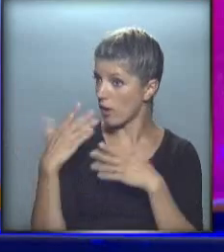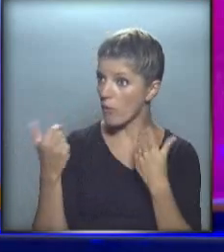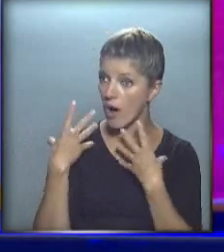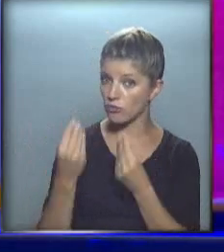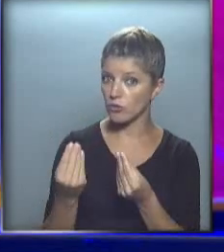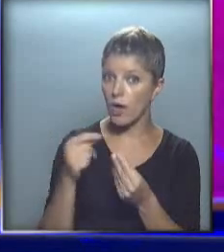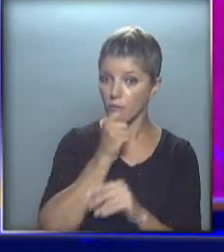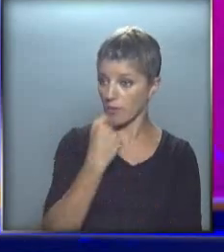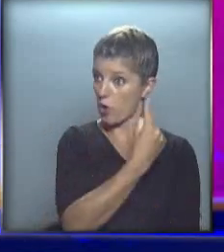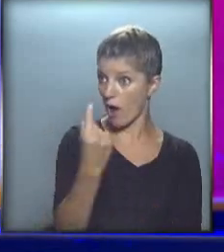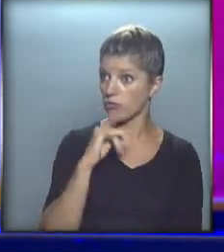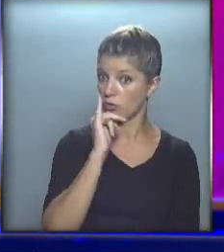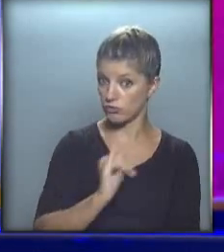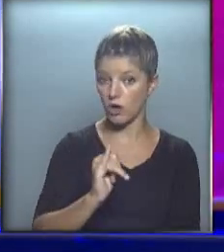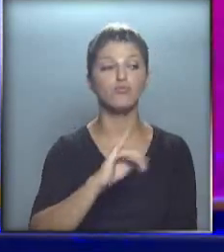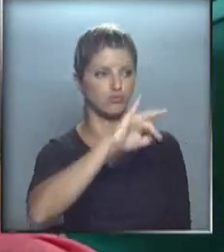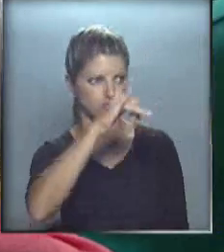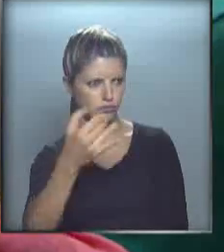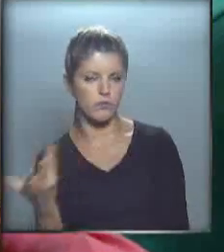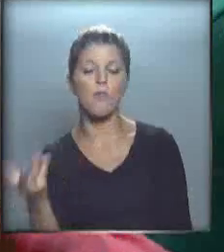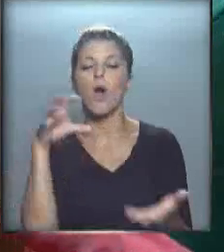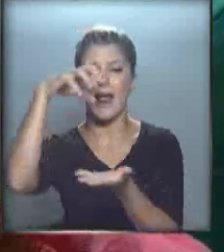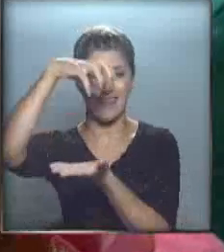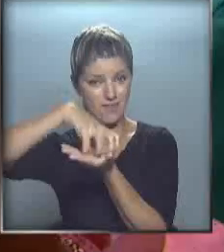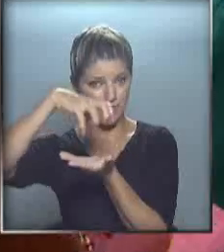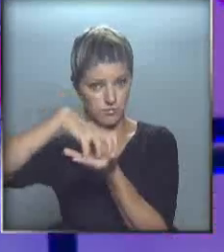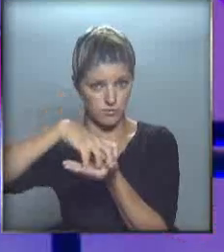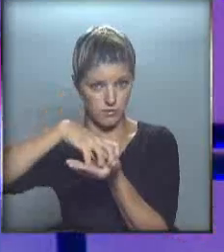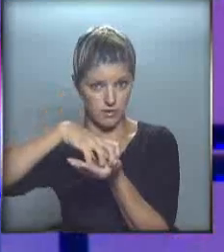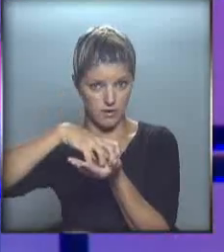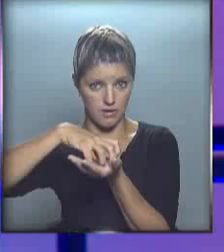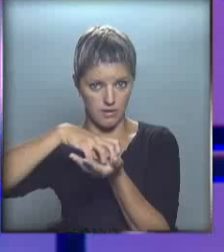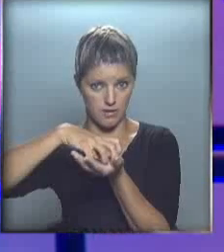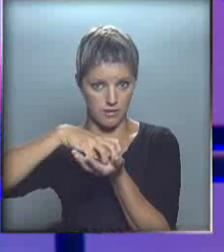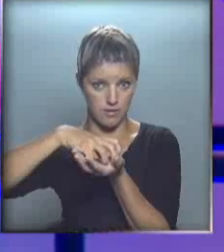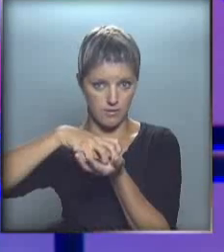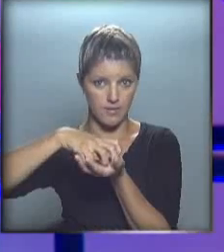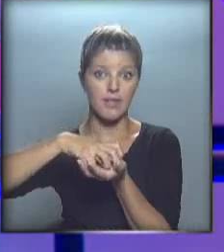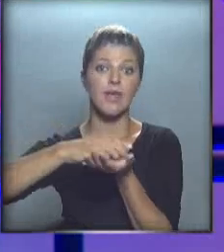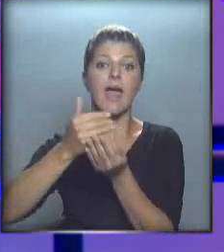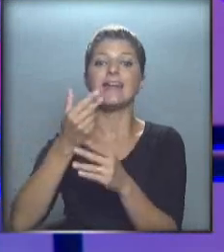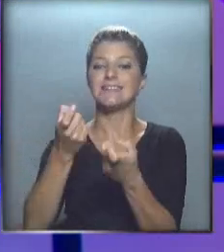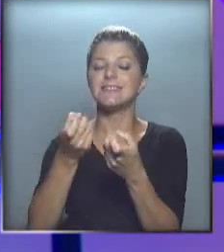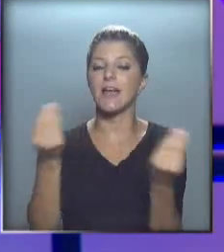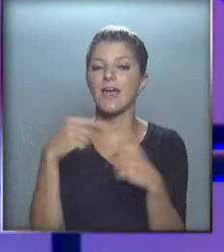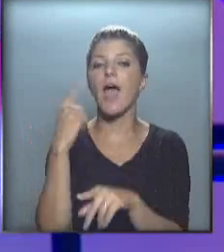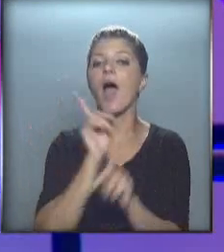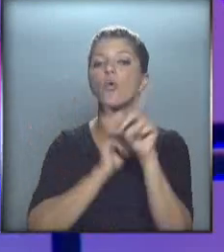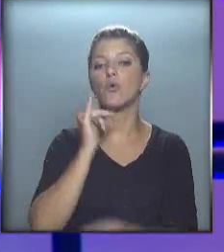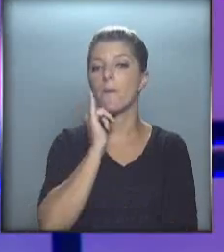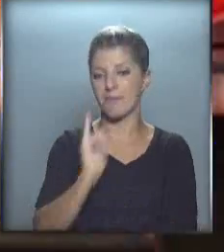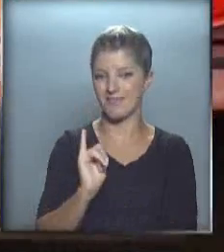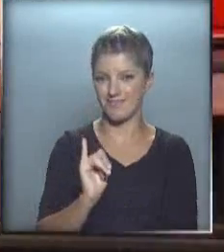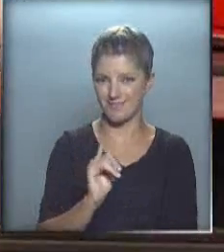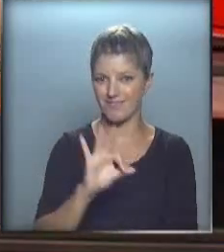hacer su propia denuncia también? Tal cual. Claro, la Defensoría no actúa por oficio, sino con un reclamo previo. En A4.